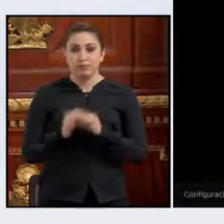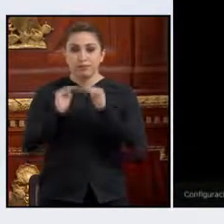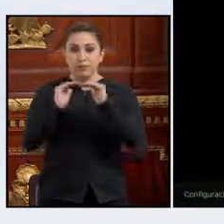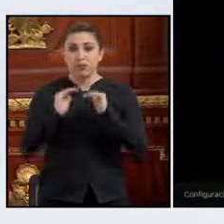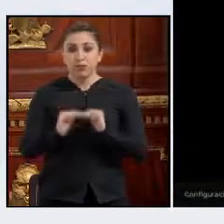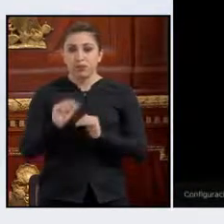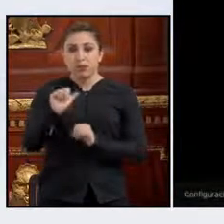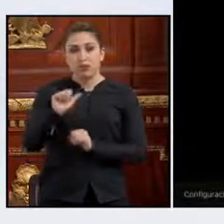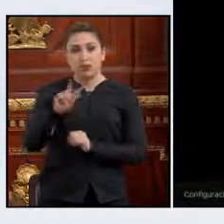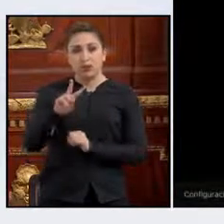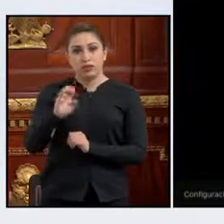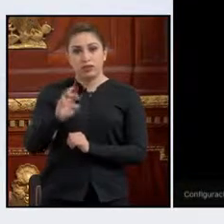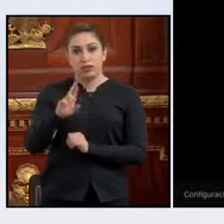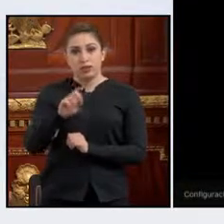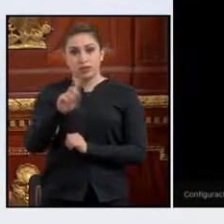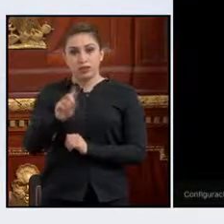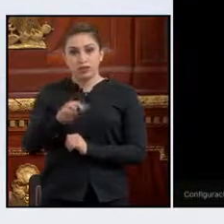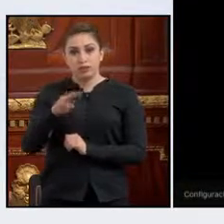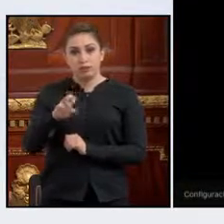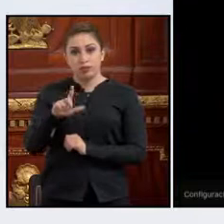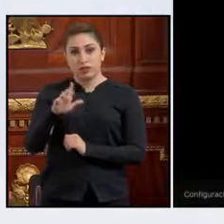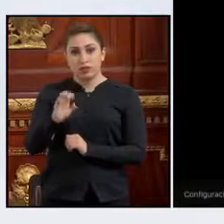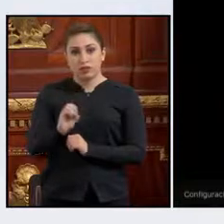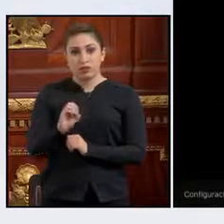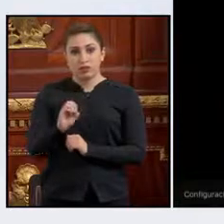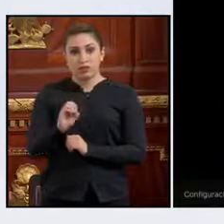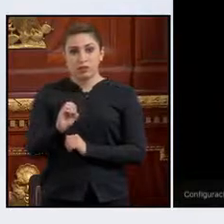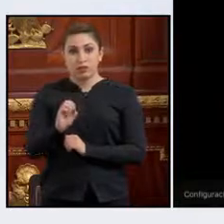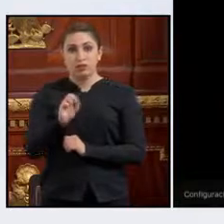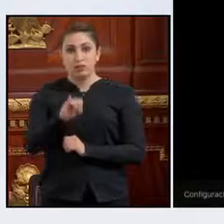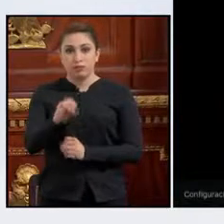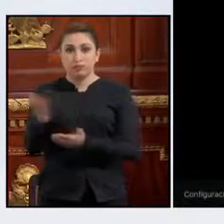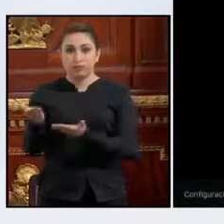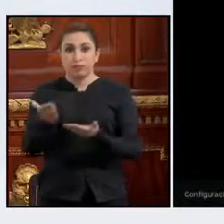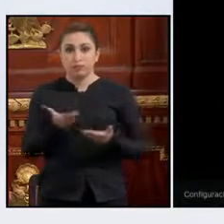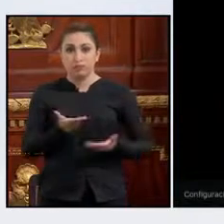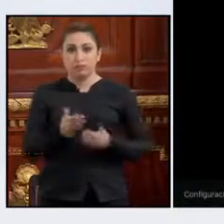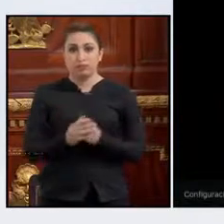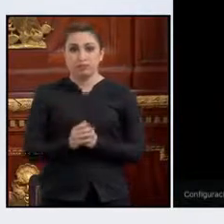Álvarez Melo Miguel Ángel. Álvarez Melo, presente.